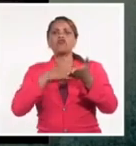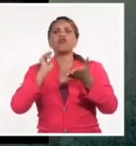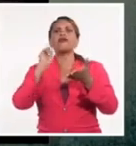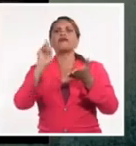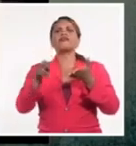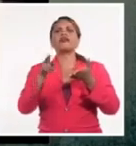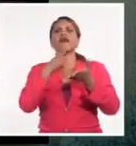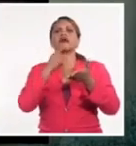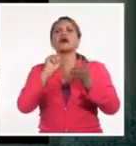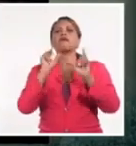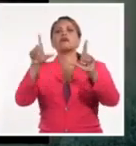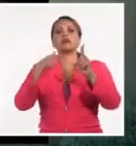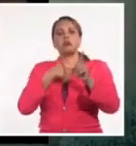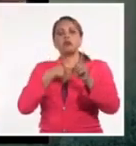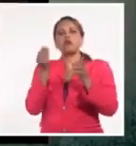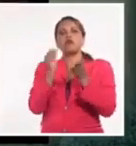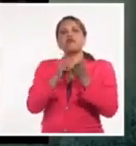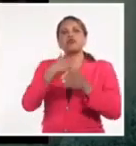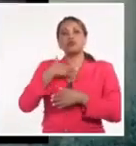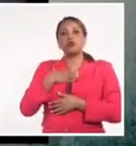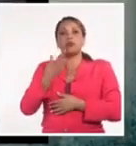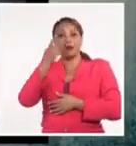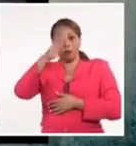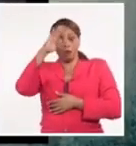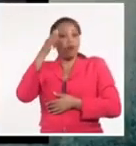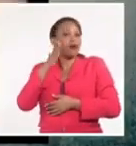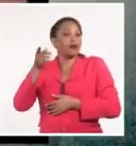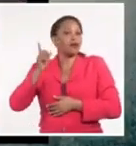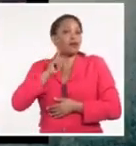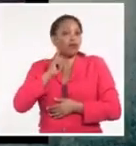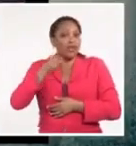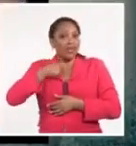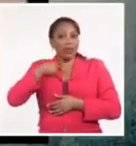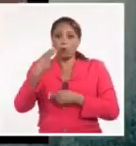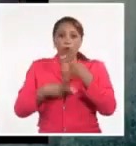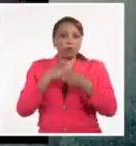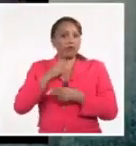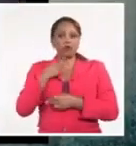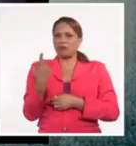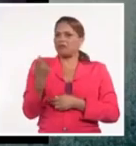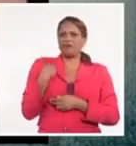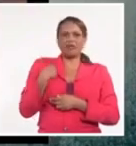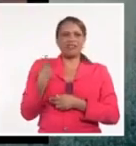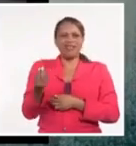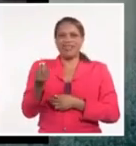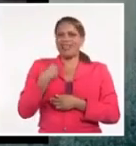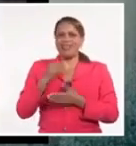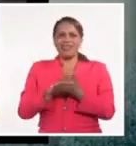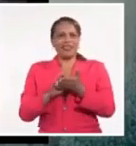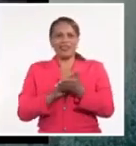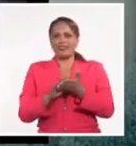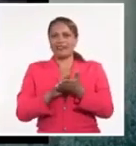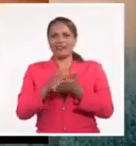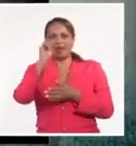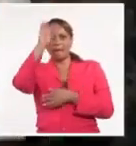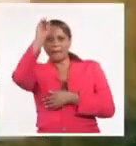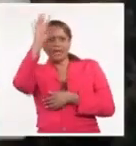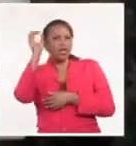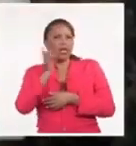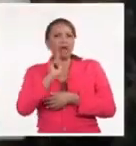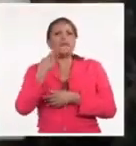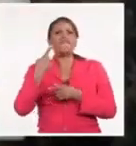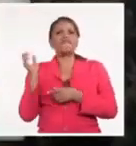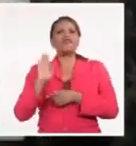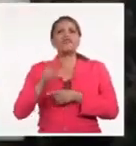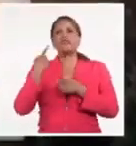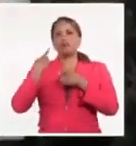yo, lo puse yo, para que la seguridad del Estado escuche que yo, cuando yo voy a hacer eso, no es nadie de las minas. Esa gente viene de otro lugar. Yo